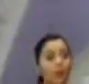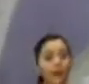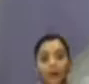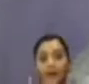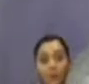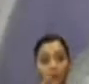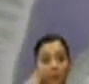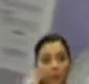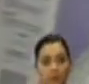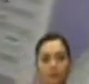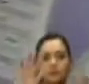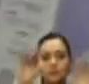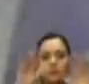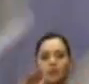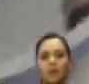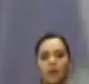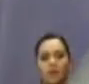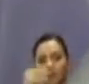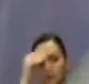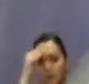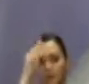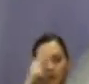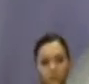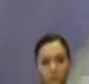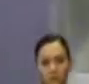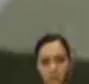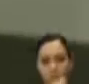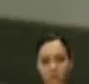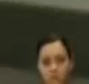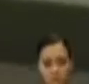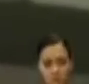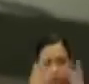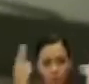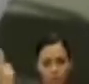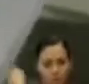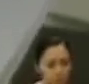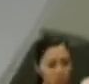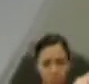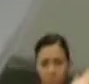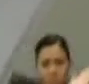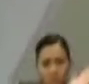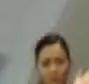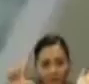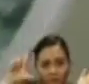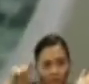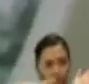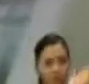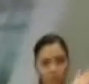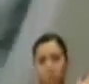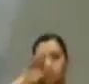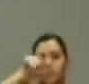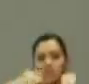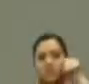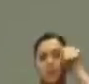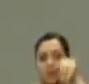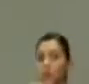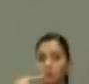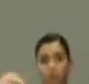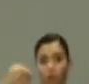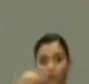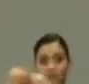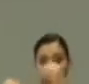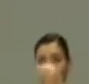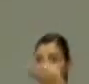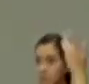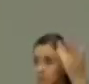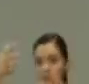esto es SENAIN, pues, para el Universo. Miren la primera página. Es una gran piscina de lujo con un techada y con un